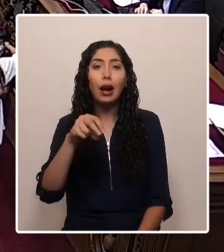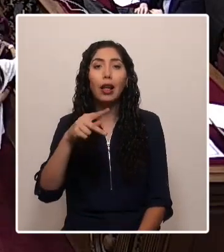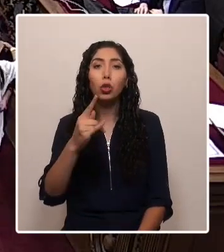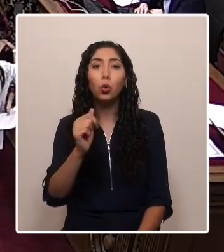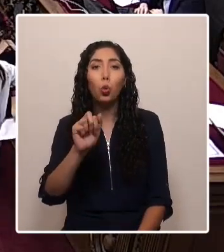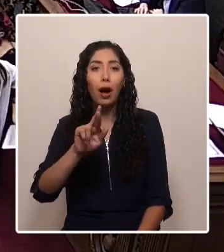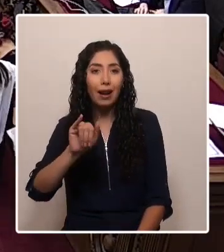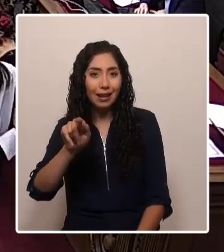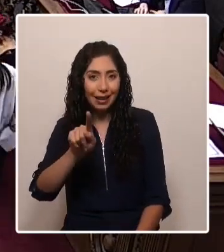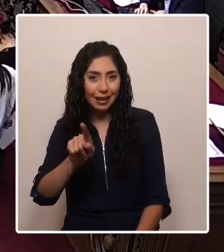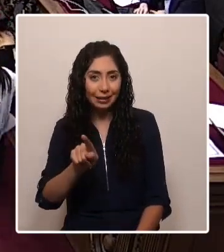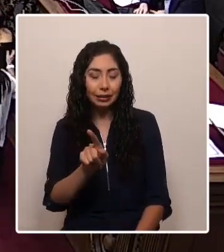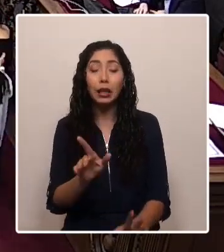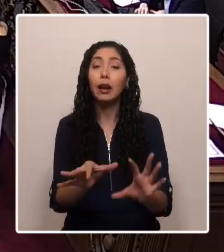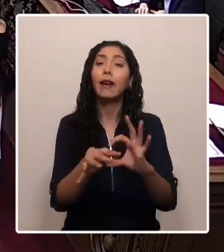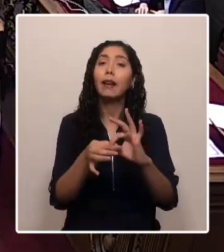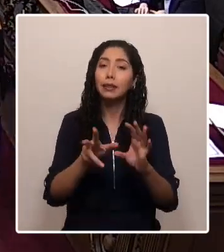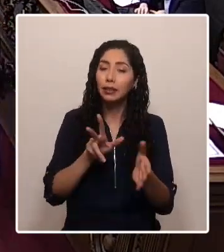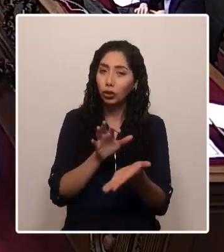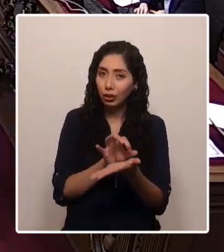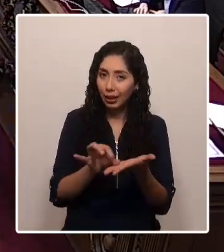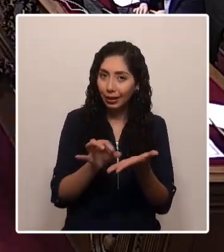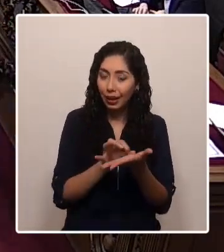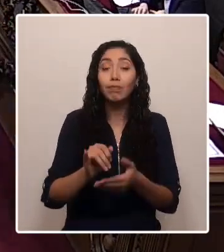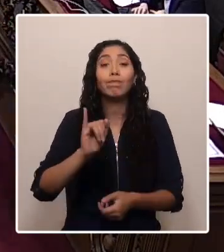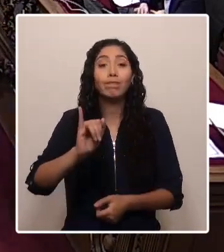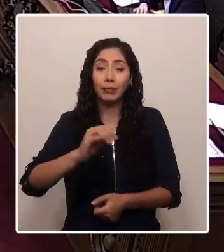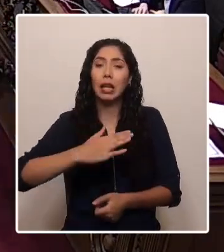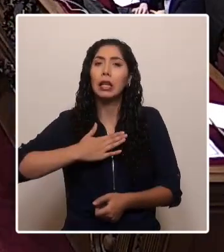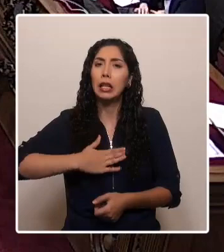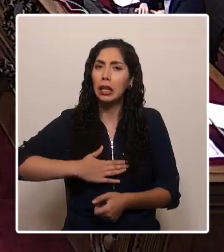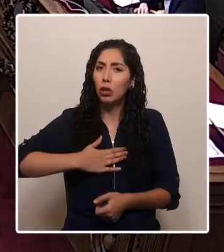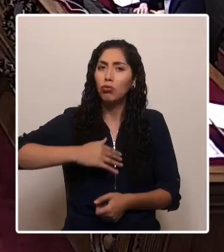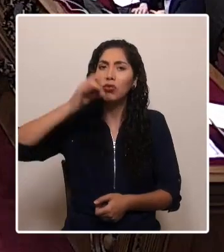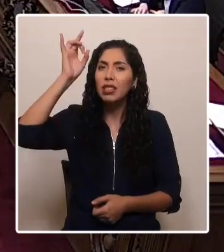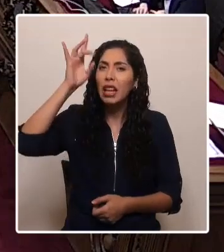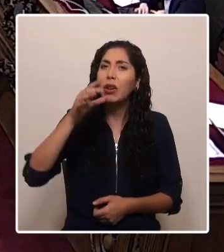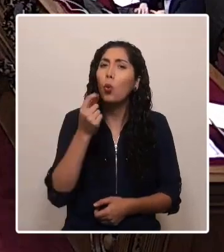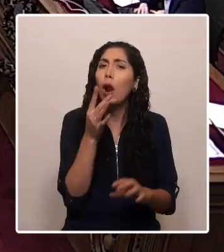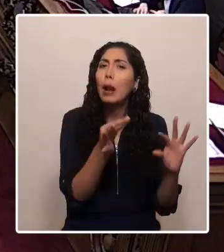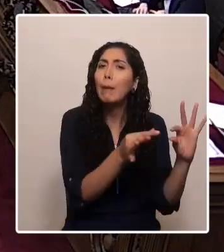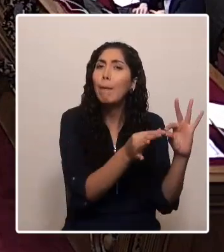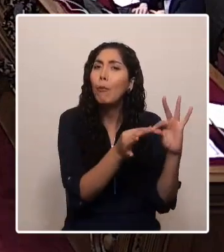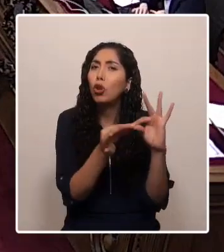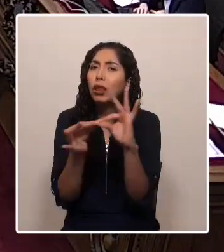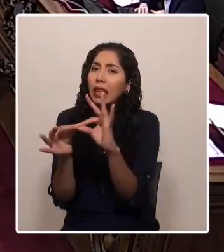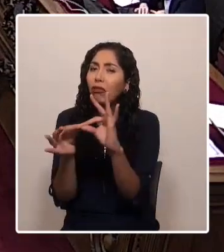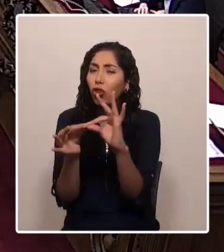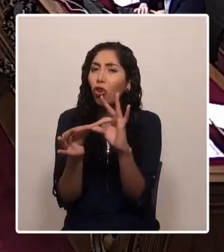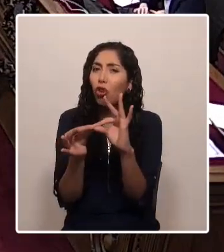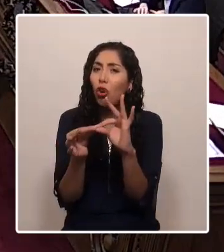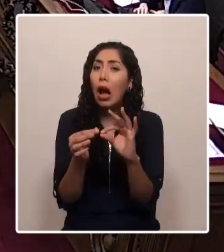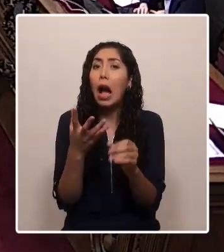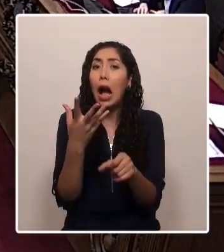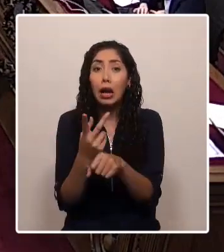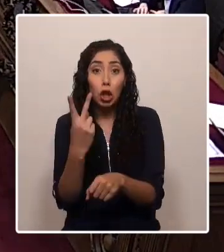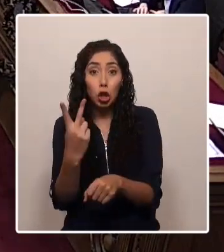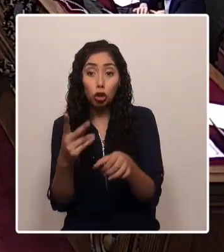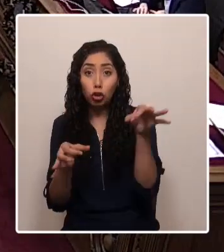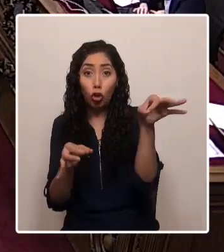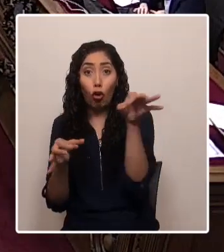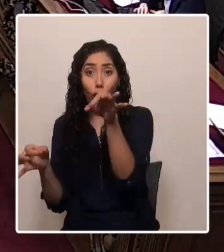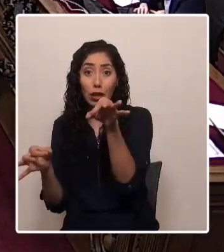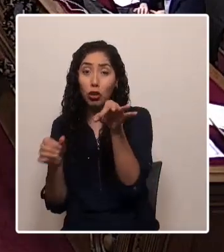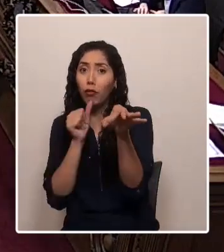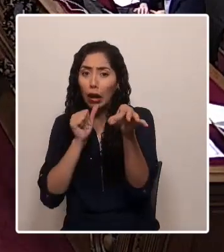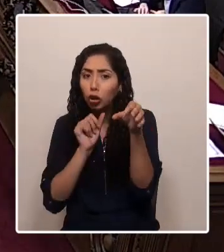Gracias, señor secretario. Sí, yo quisiera saber las razones por las cuales no se incluyen en la cuenta 2 oficios, uno